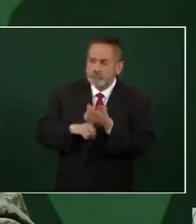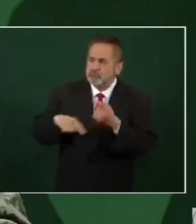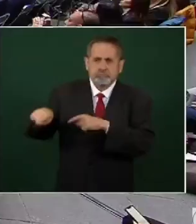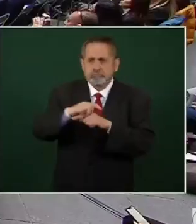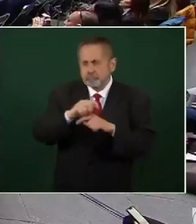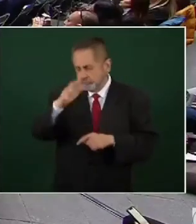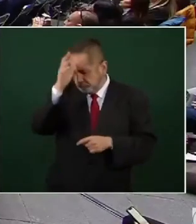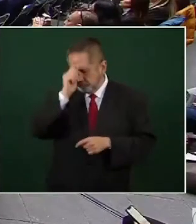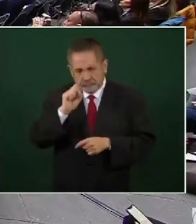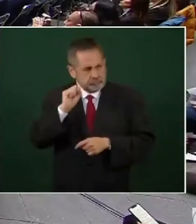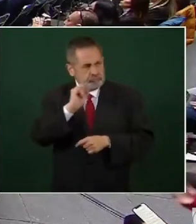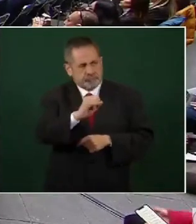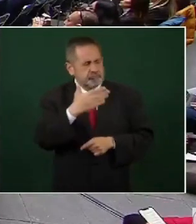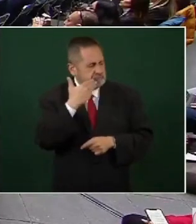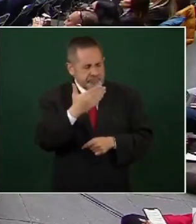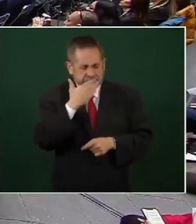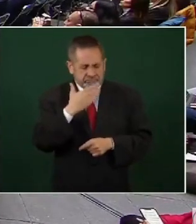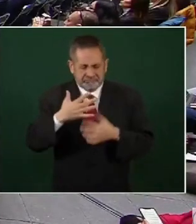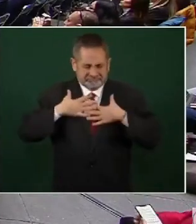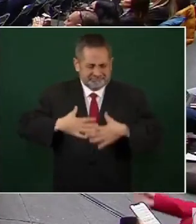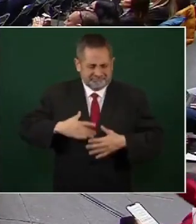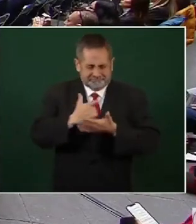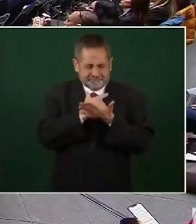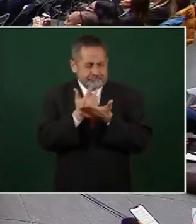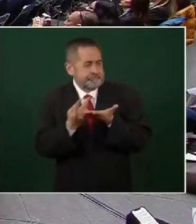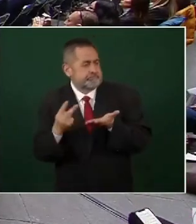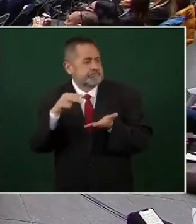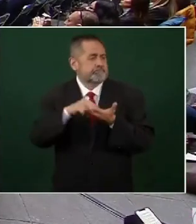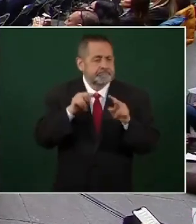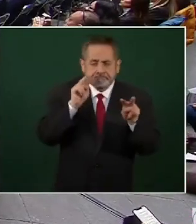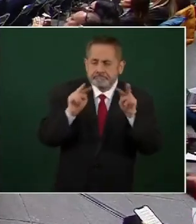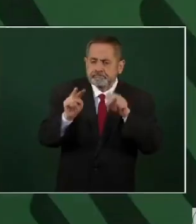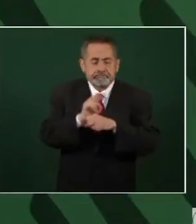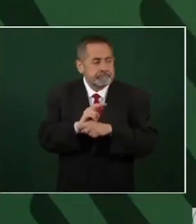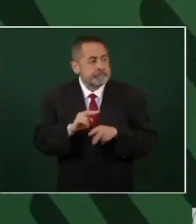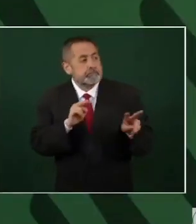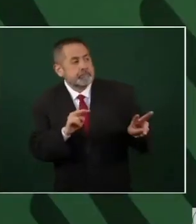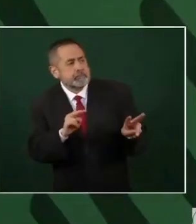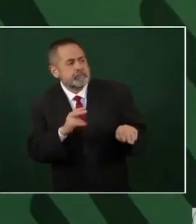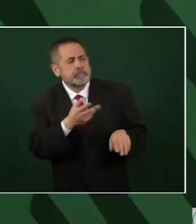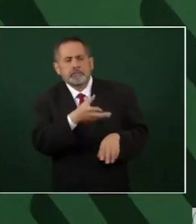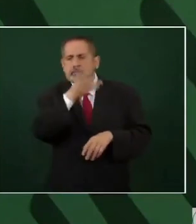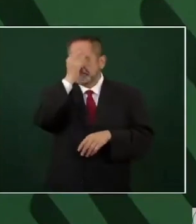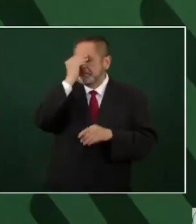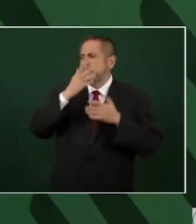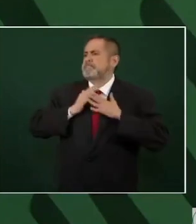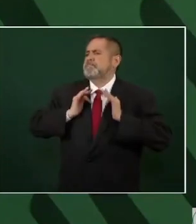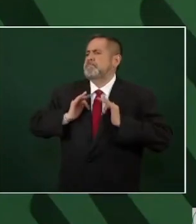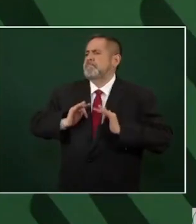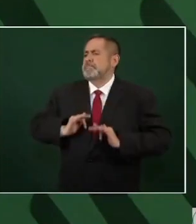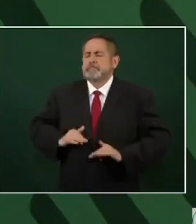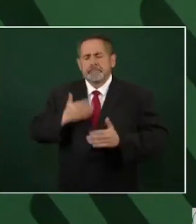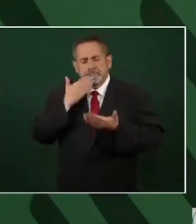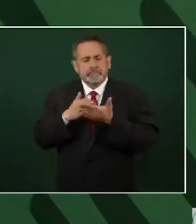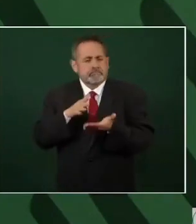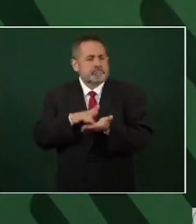Nacional tuviera esa presencia, generándoles estas condiciones de seguridad y apoyo a